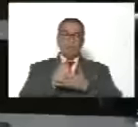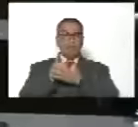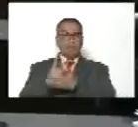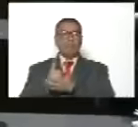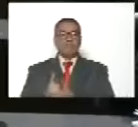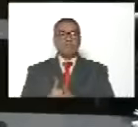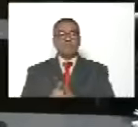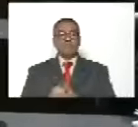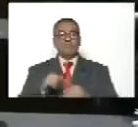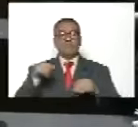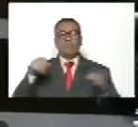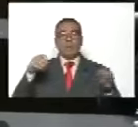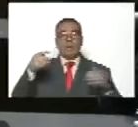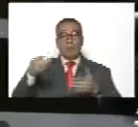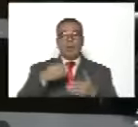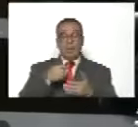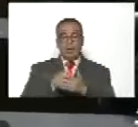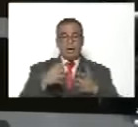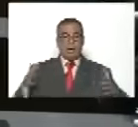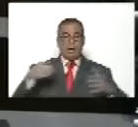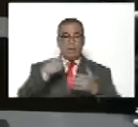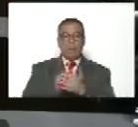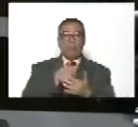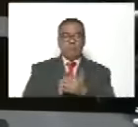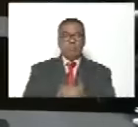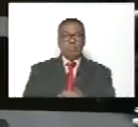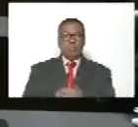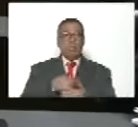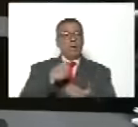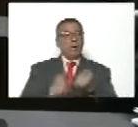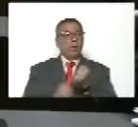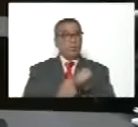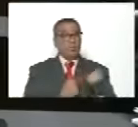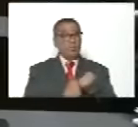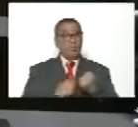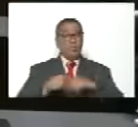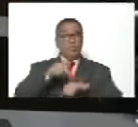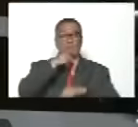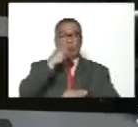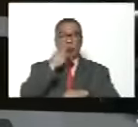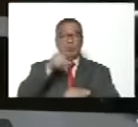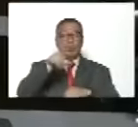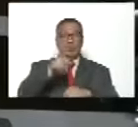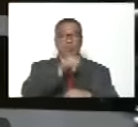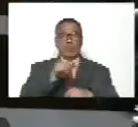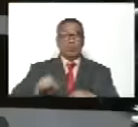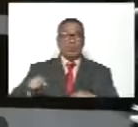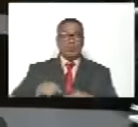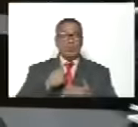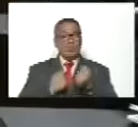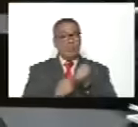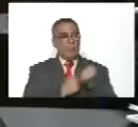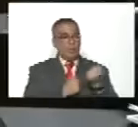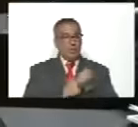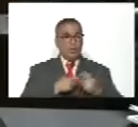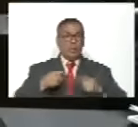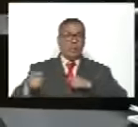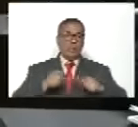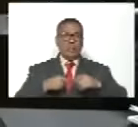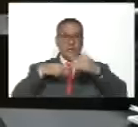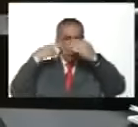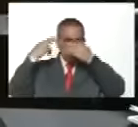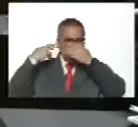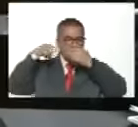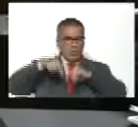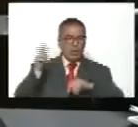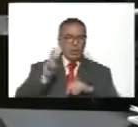para la legitimación de capitales, que ha servido para el financiamiento de partidos políticos, que ha servido para el financiamiento de actividades terroristas en el